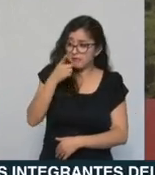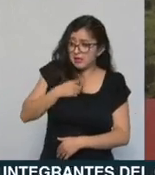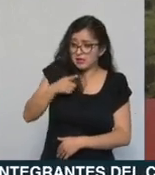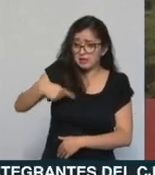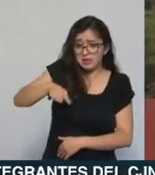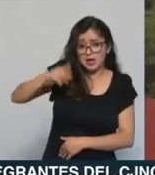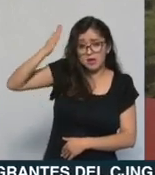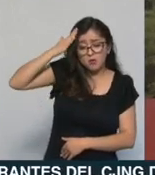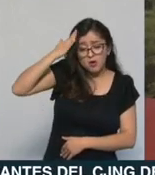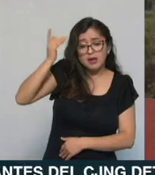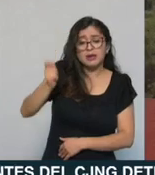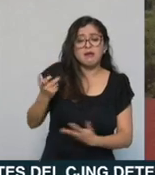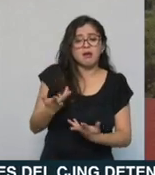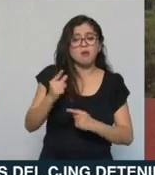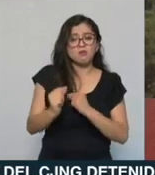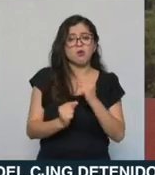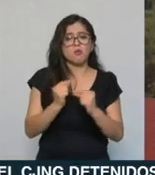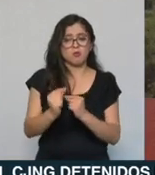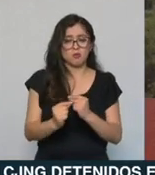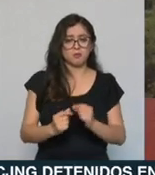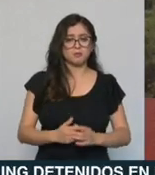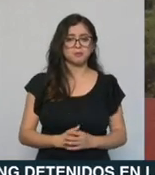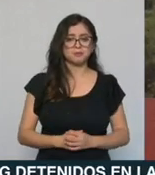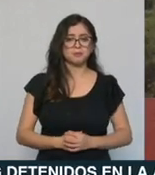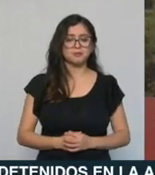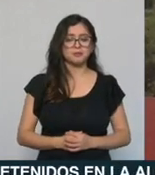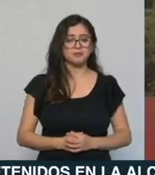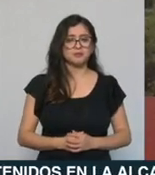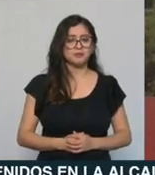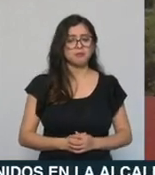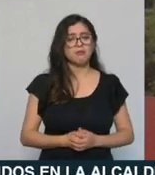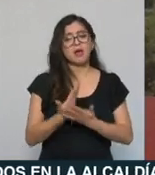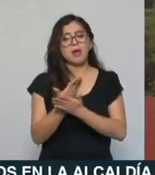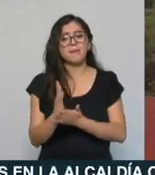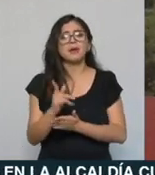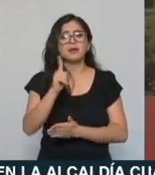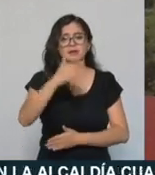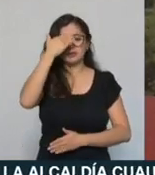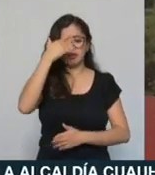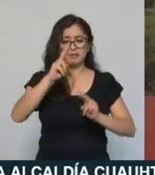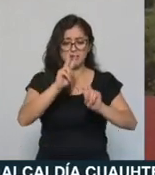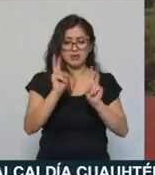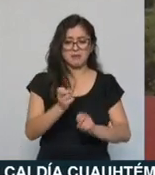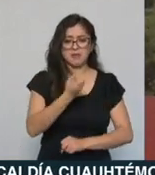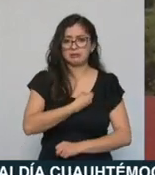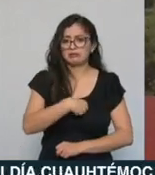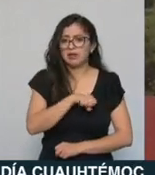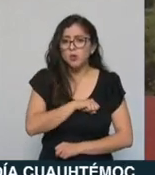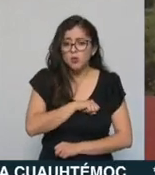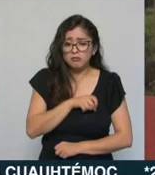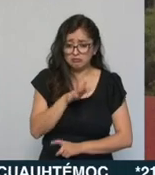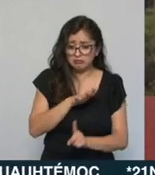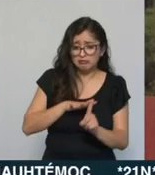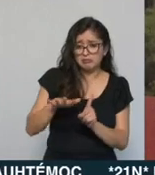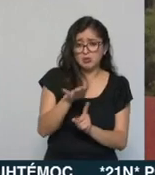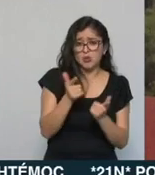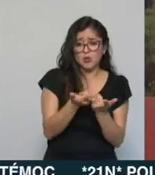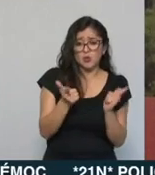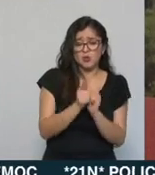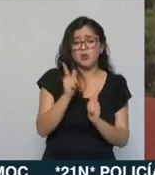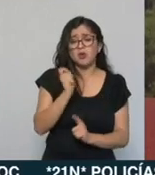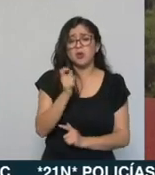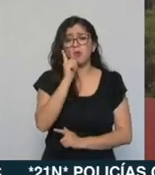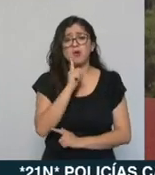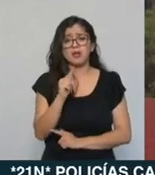autoridades paso a paso. También es importante la cuestión salud, porque también la cuestión salud de nosotras en particular como mujeres